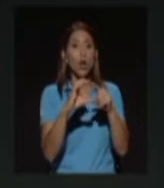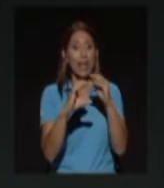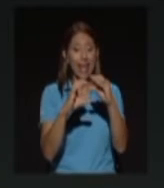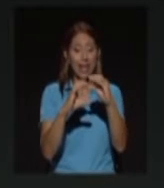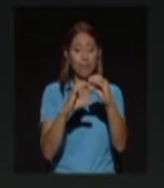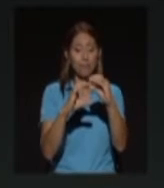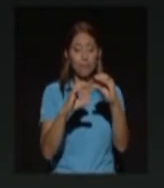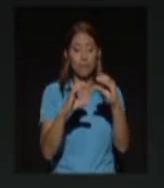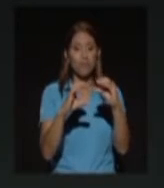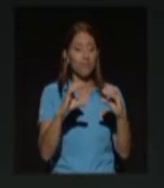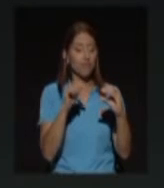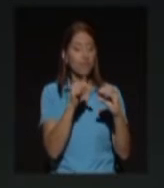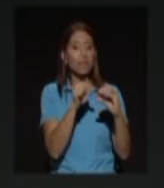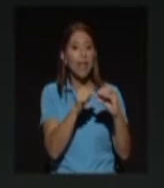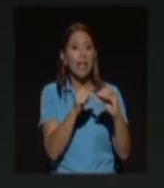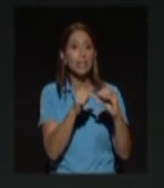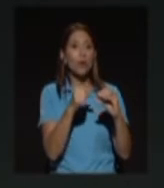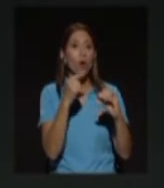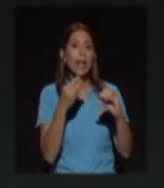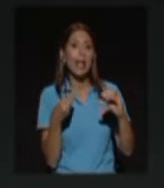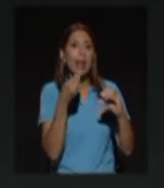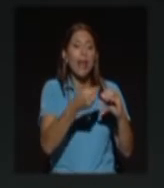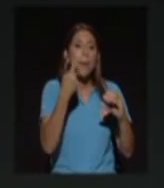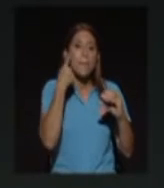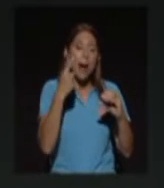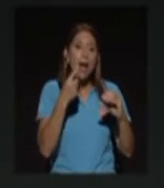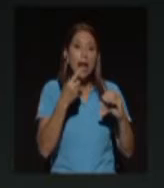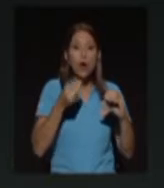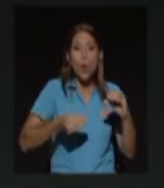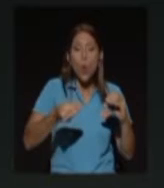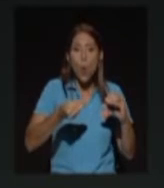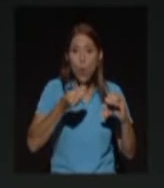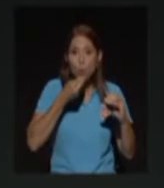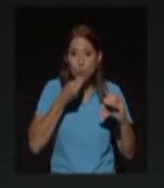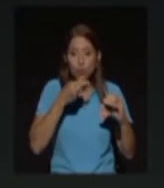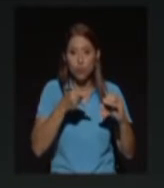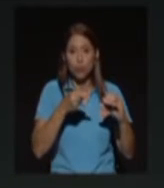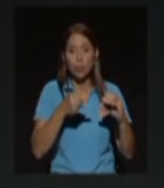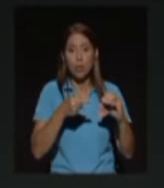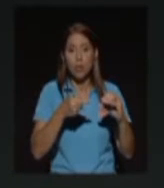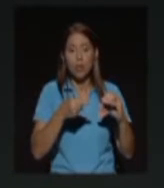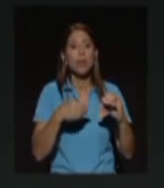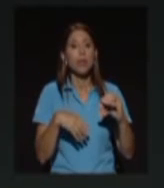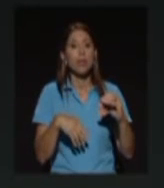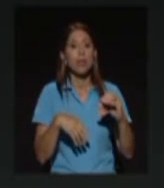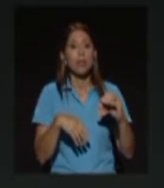recibía en la Junta. Yo sé de un